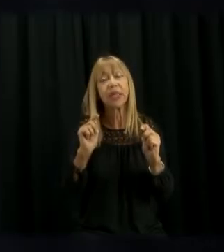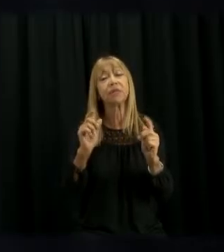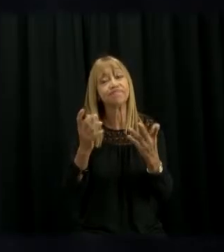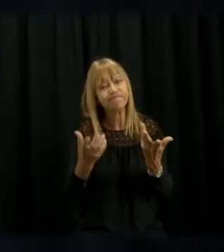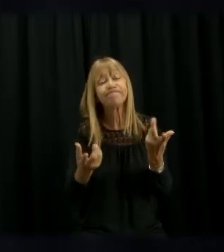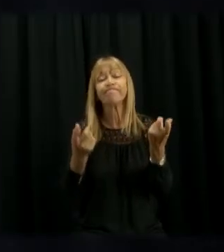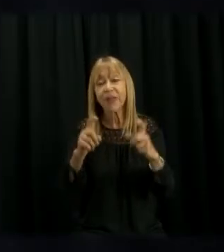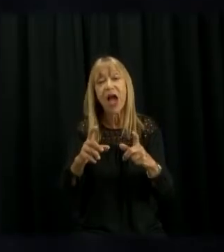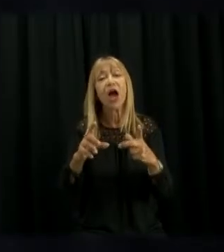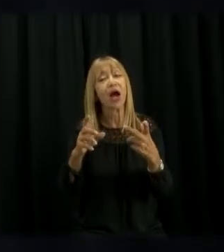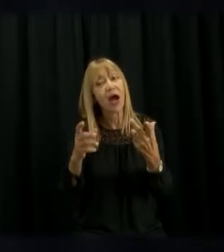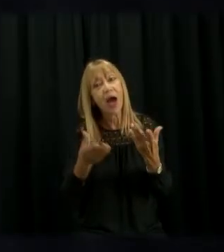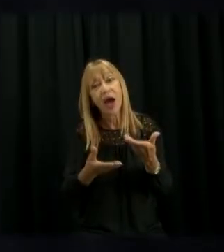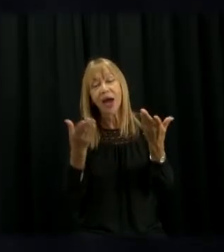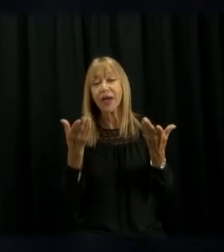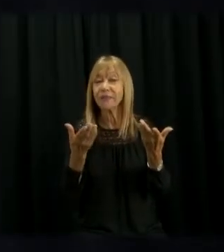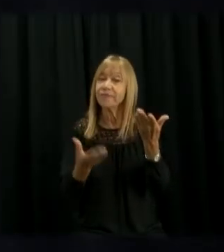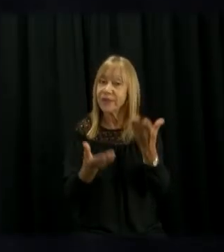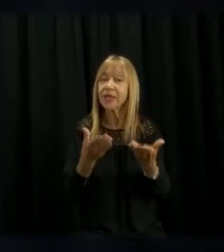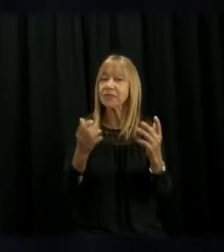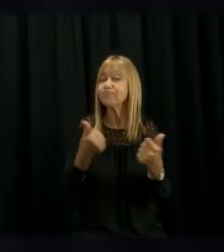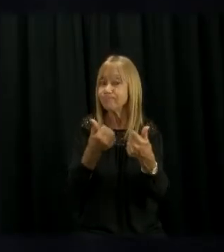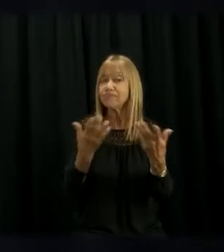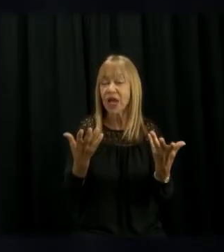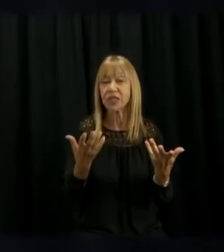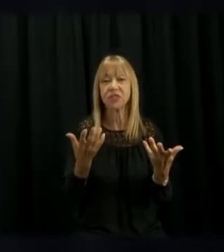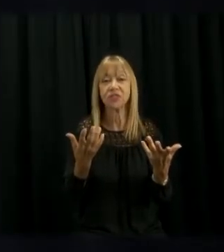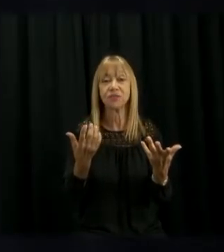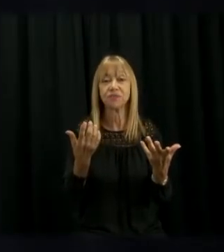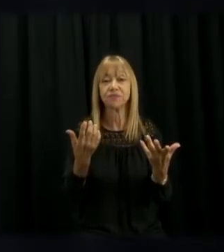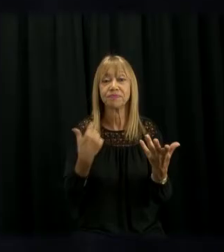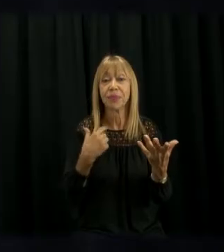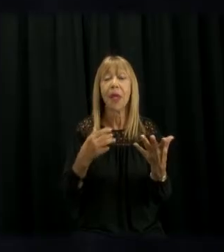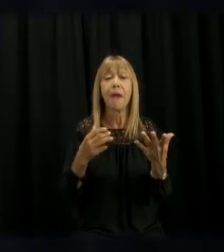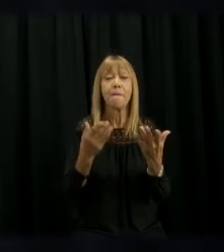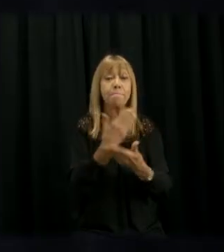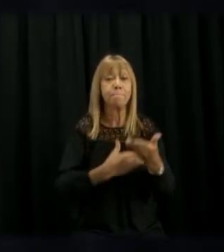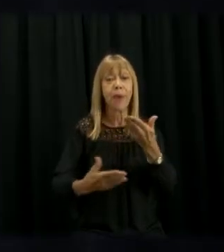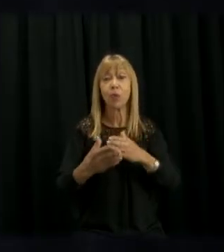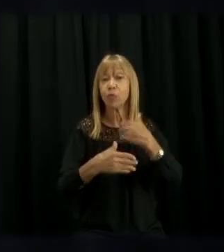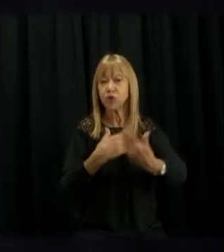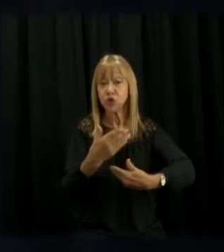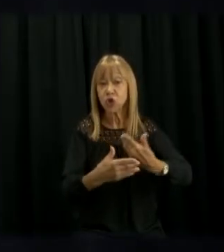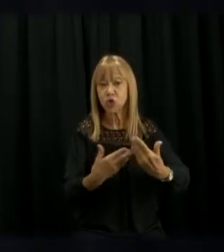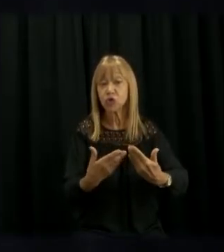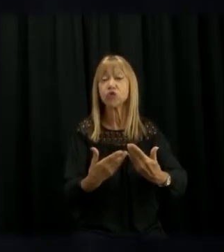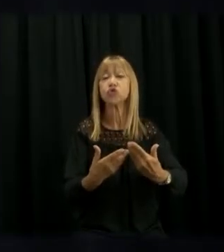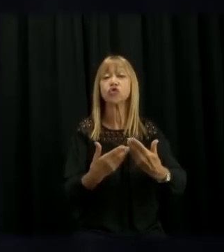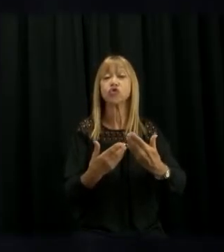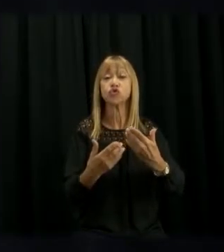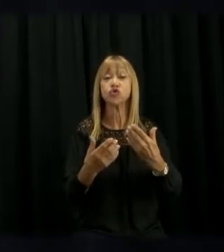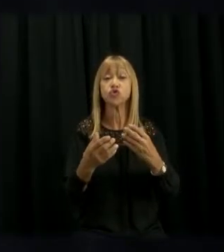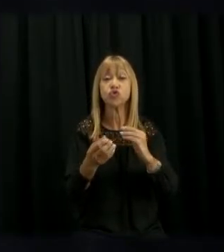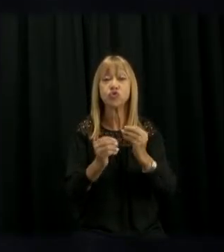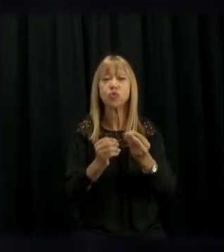hay riesgos para hacer esta auditoría con problemas en sistemas de